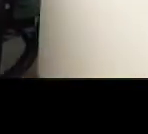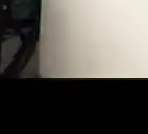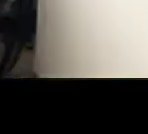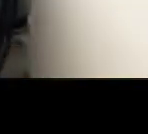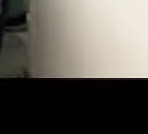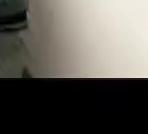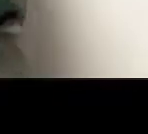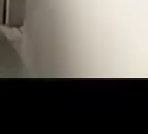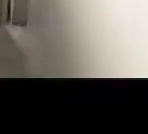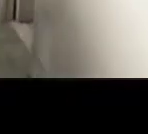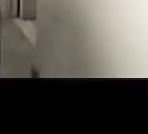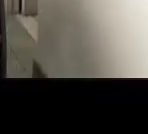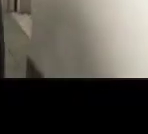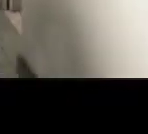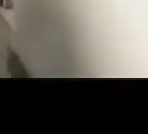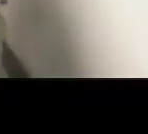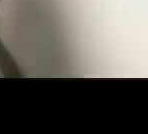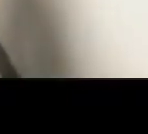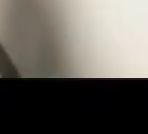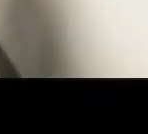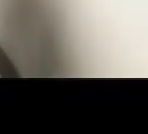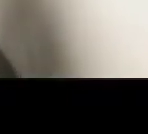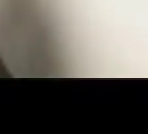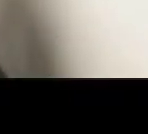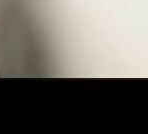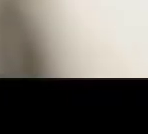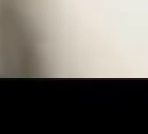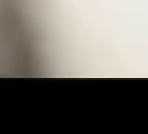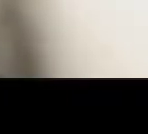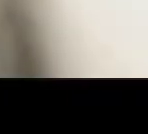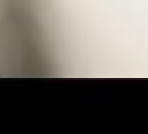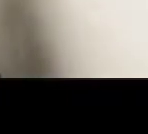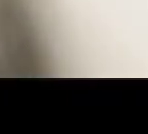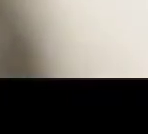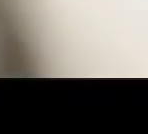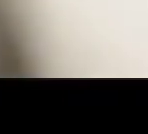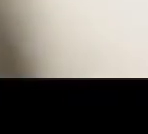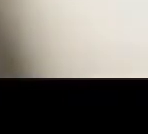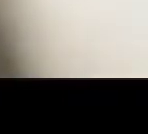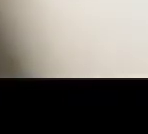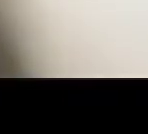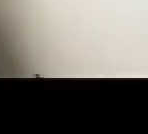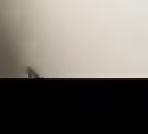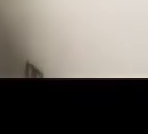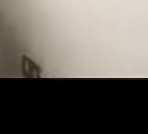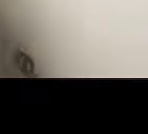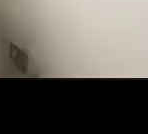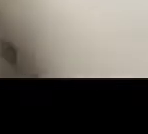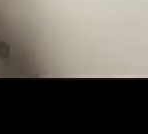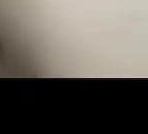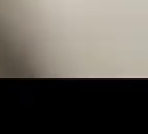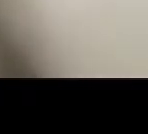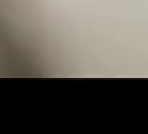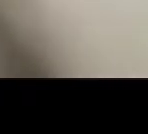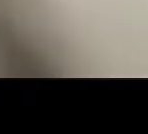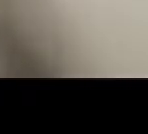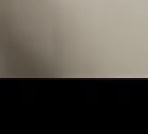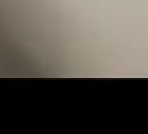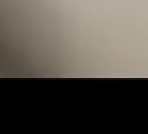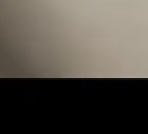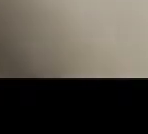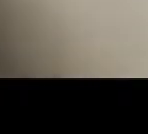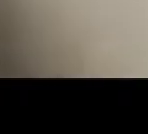¿Cómo son los días hoy? Con fuerza. ¿Con fuerza? Sí. Mi nombre es Esperanza